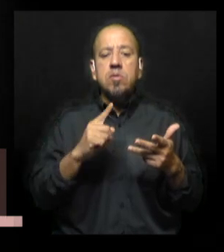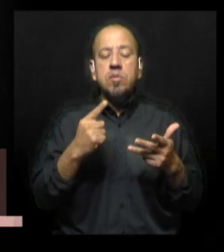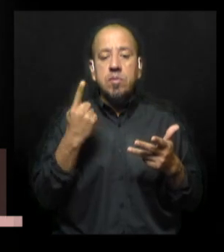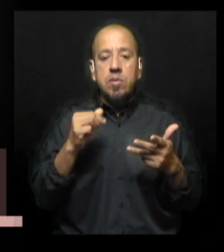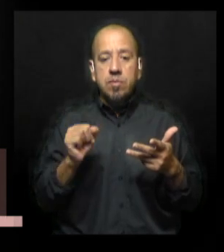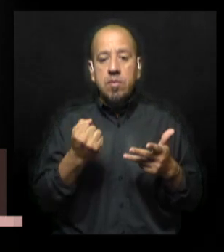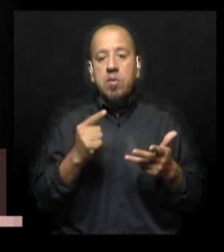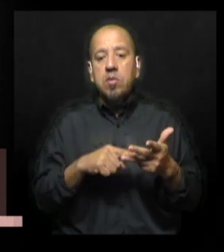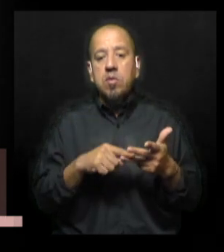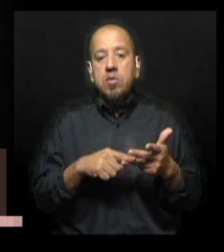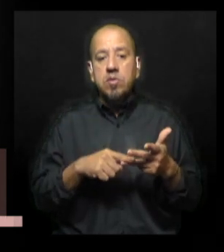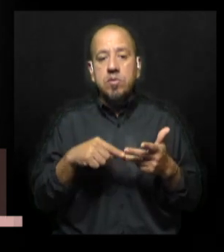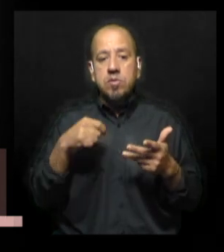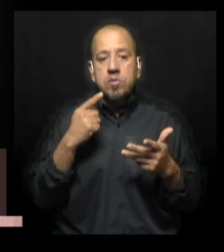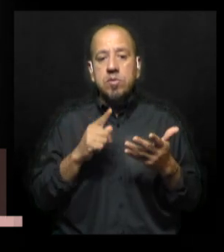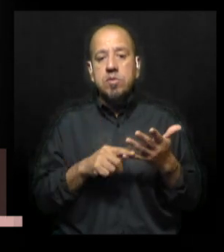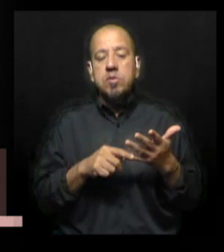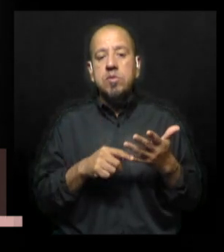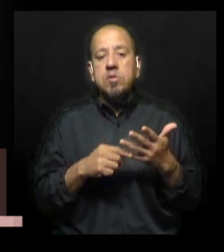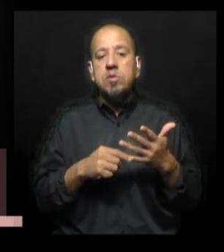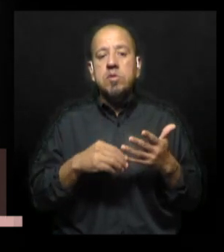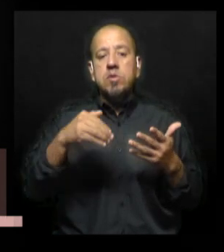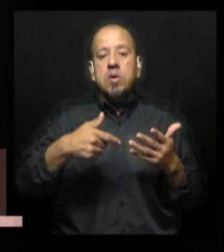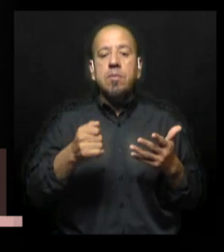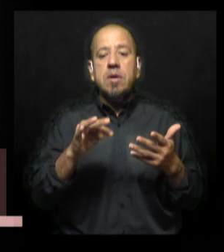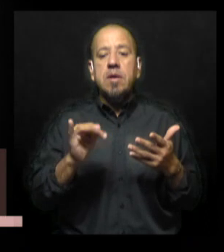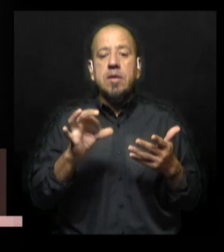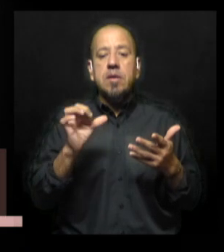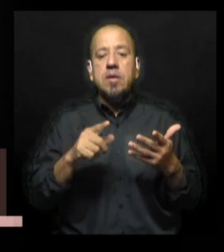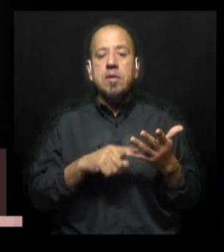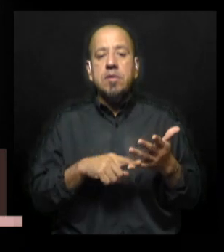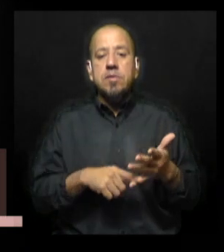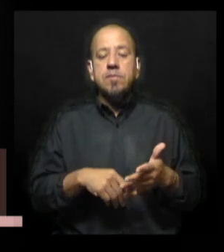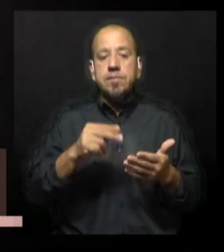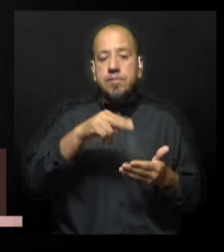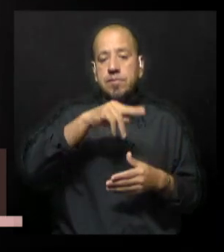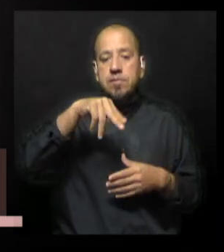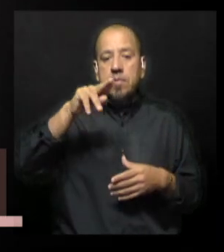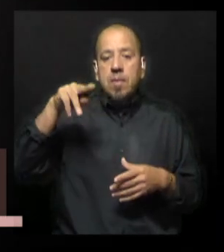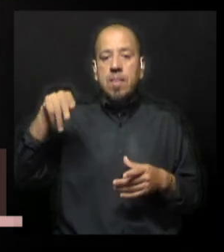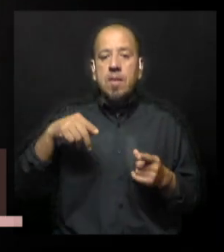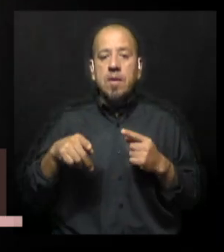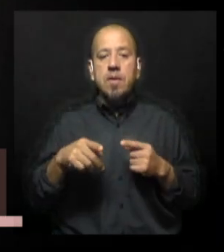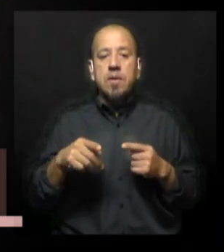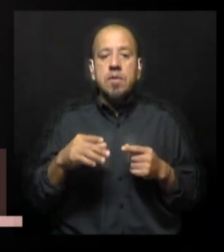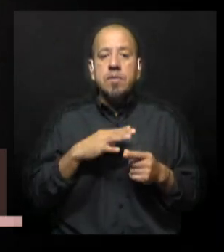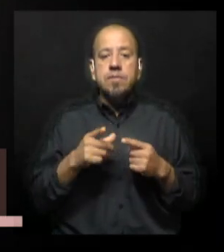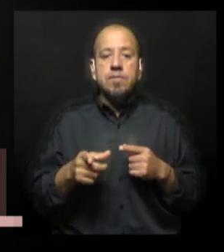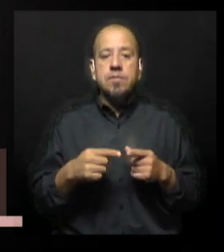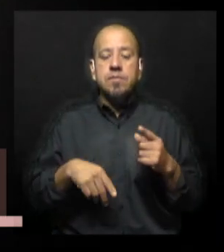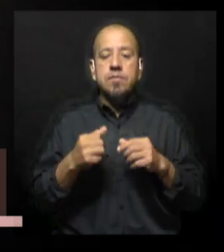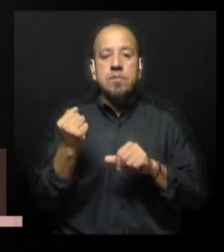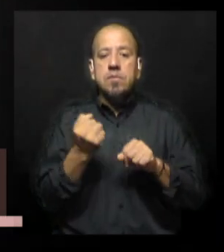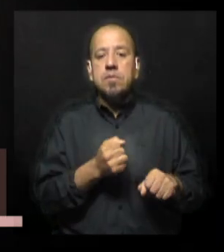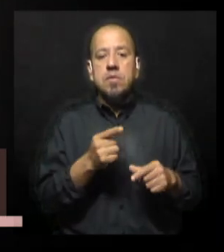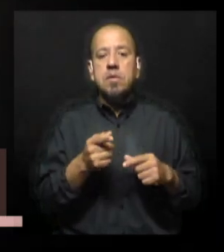también, que es un video, una videoinstalación. Y después Matías Nin recibió el premio Pintura, que es un premio que otorga muy generosamente la Fundación Julio